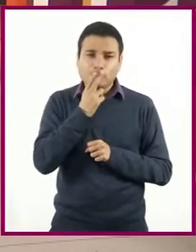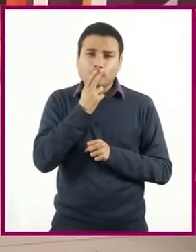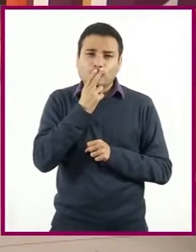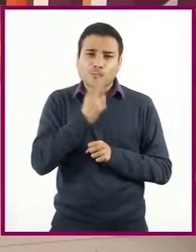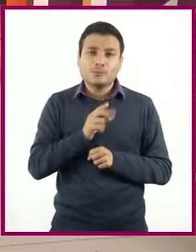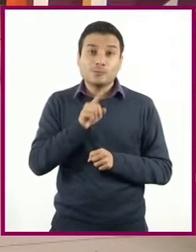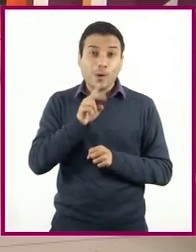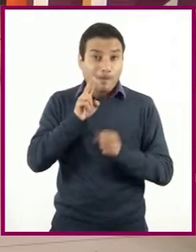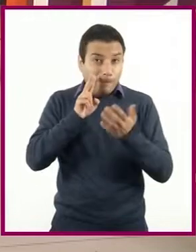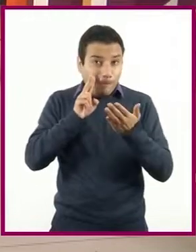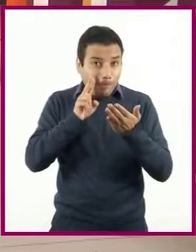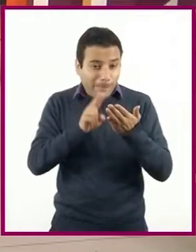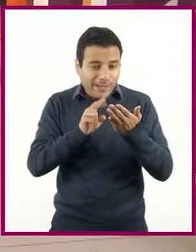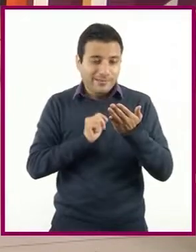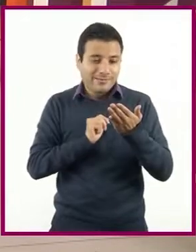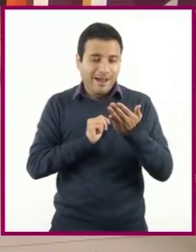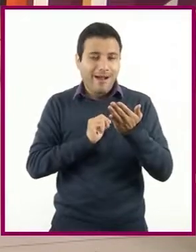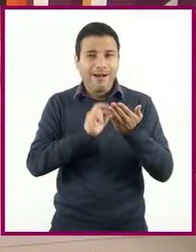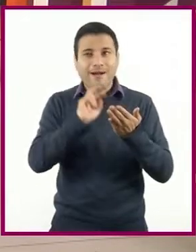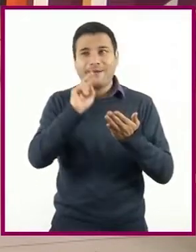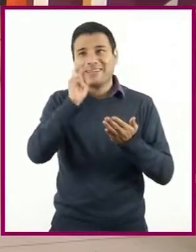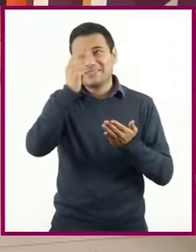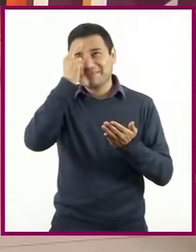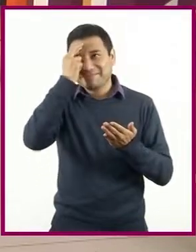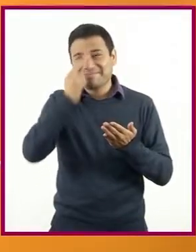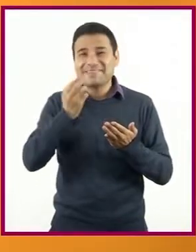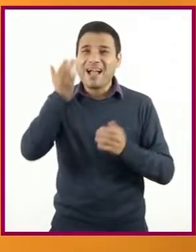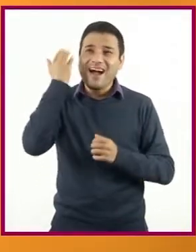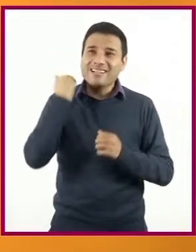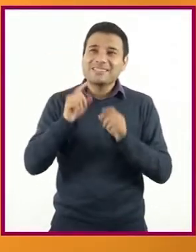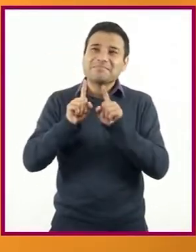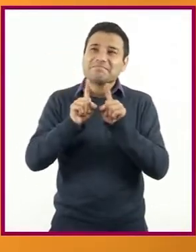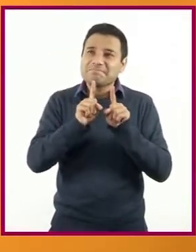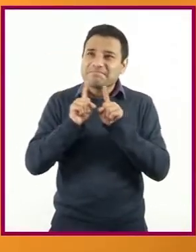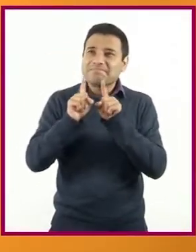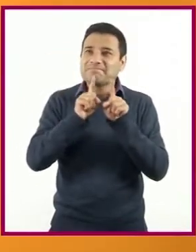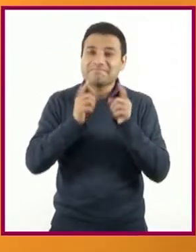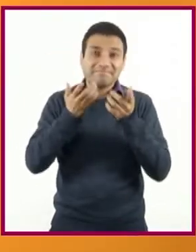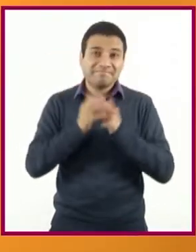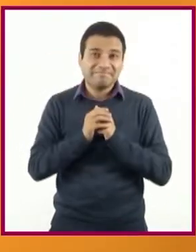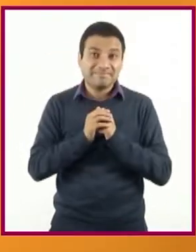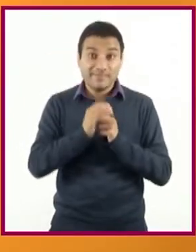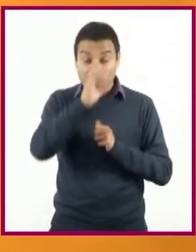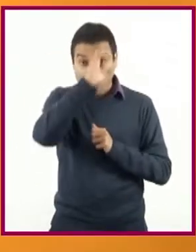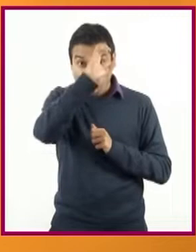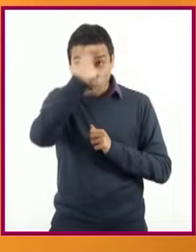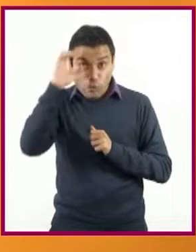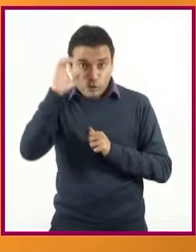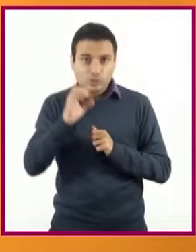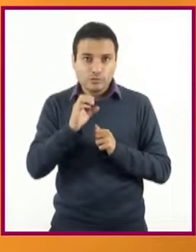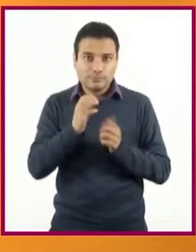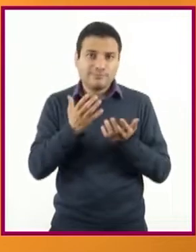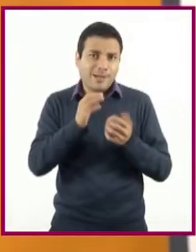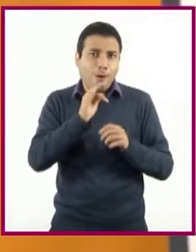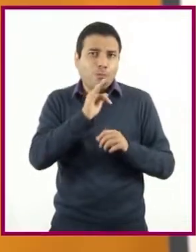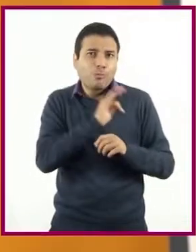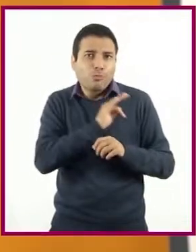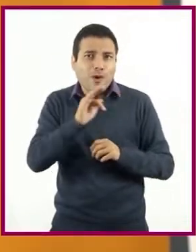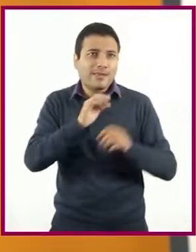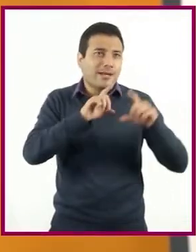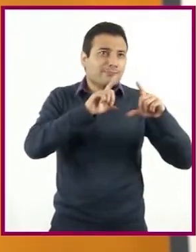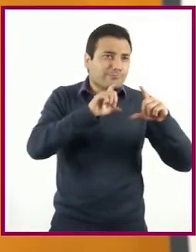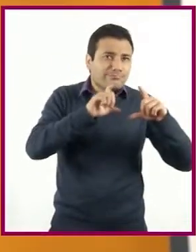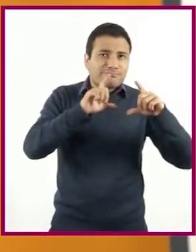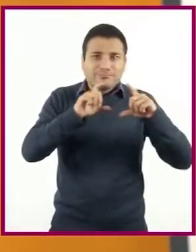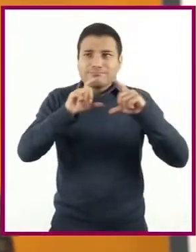veas puedes recordar todos aquellos momentos que pasaste con él. Las fotos nos permiten capturar imágenes de diversos momentos y